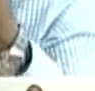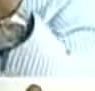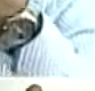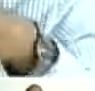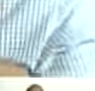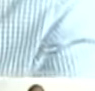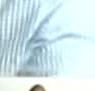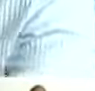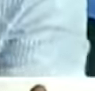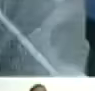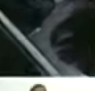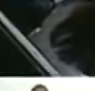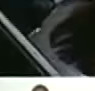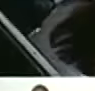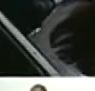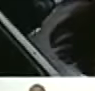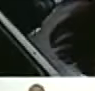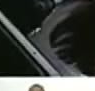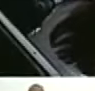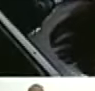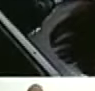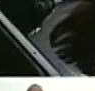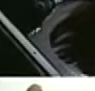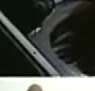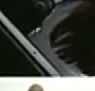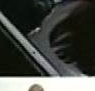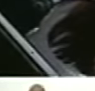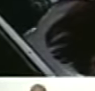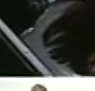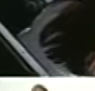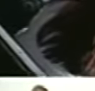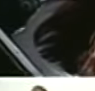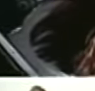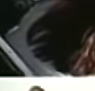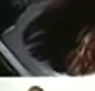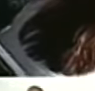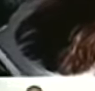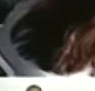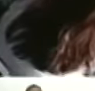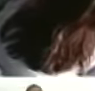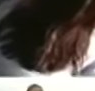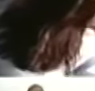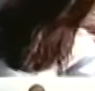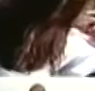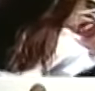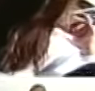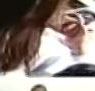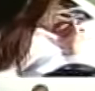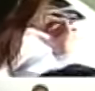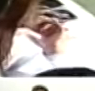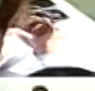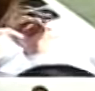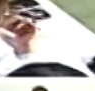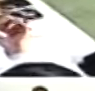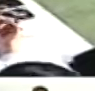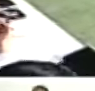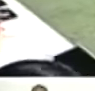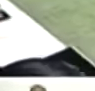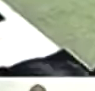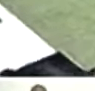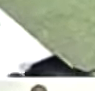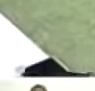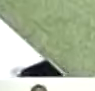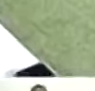construyendo, tengamos una visión que es para ahora y para más allá.